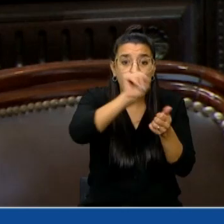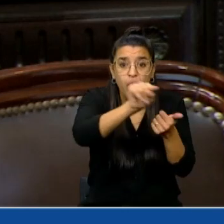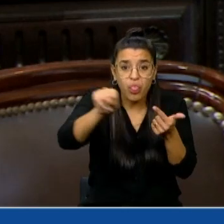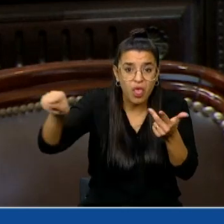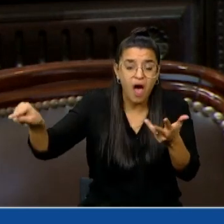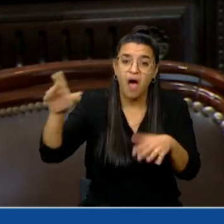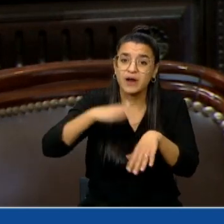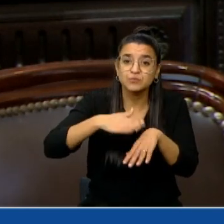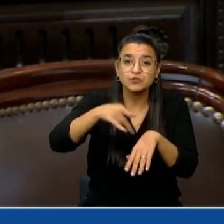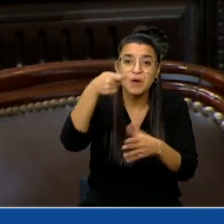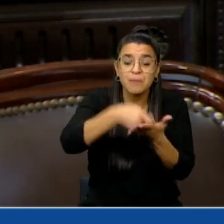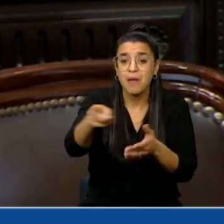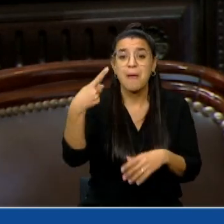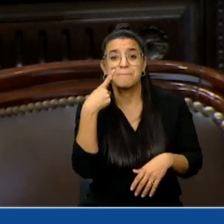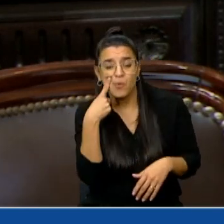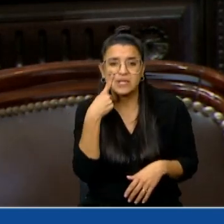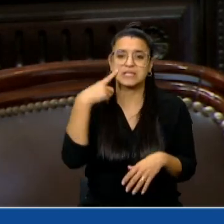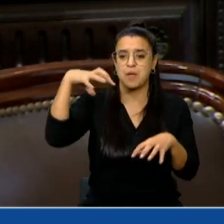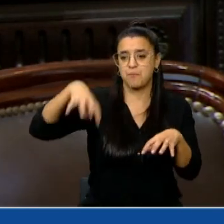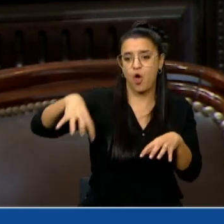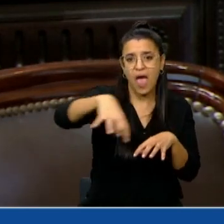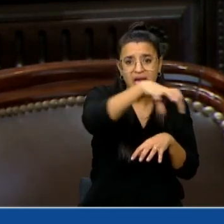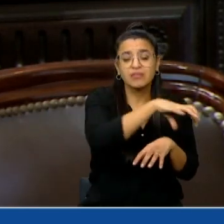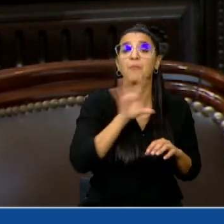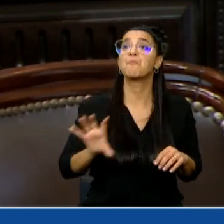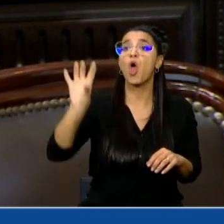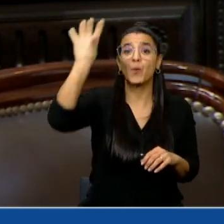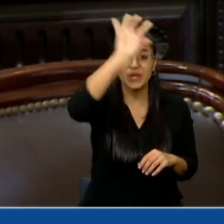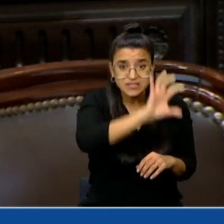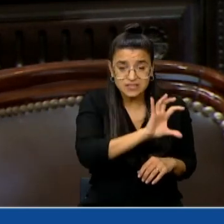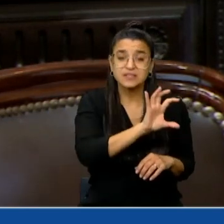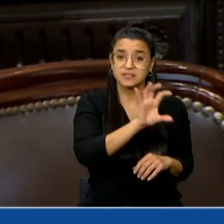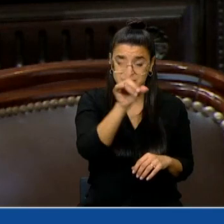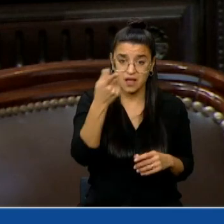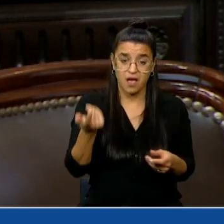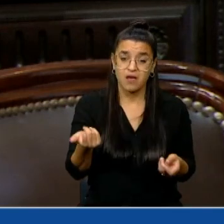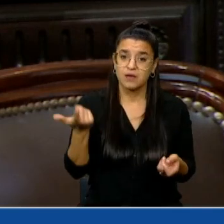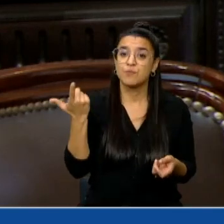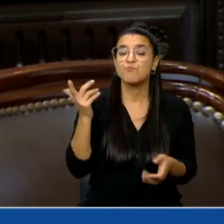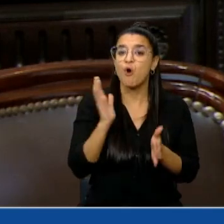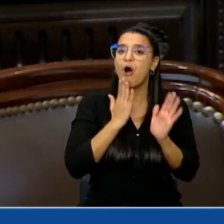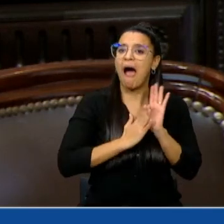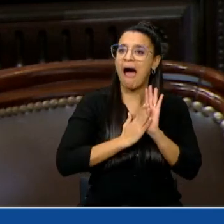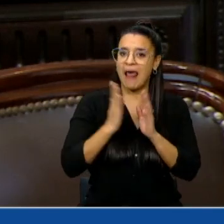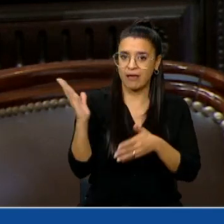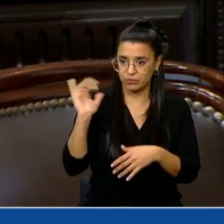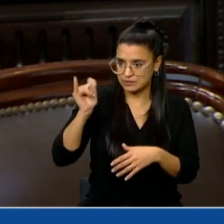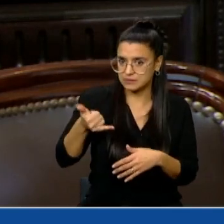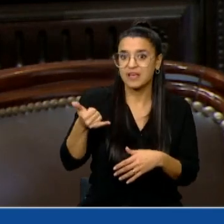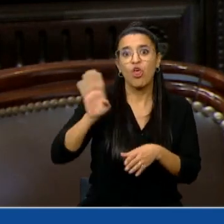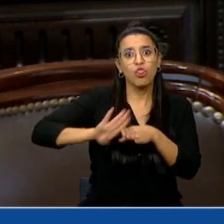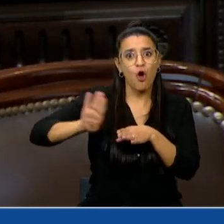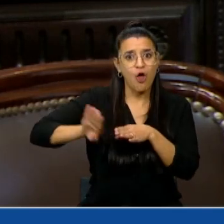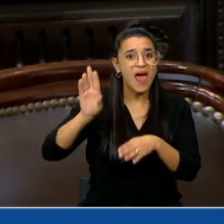los municipios, entes y las provincias que han servido de garante tienen esta deuda